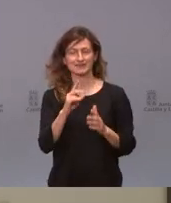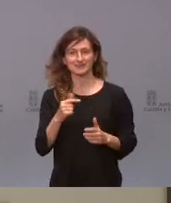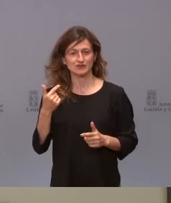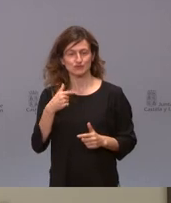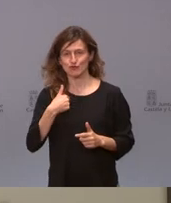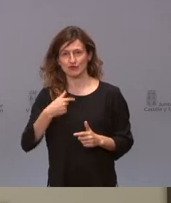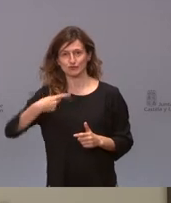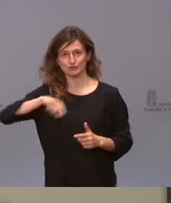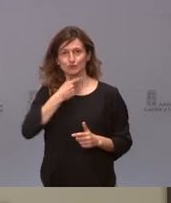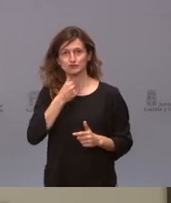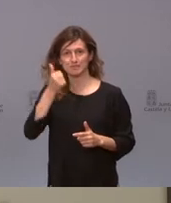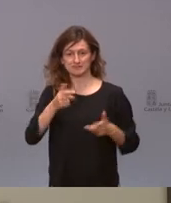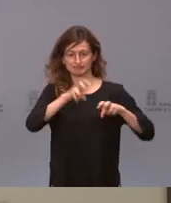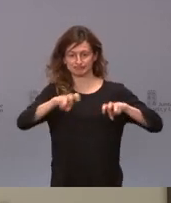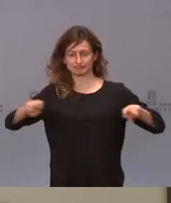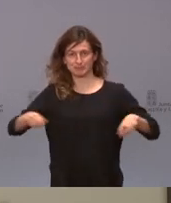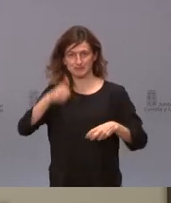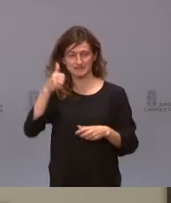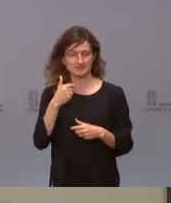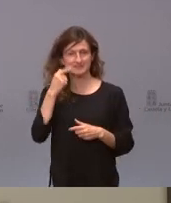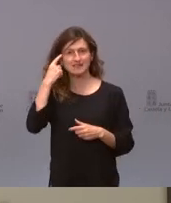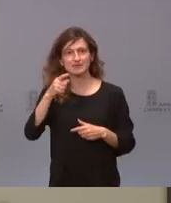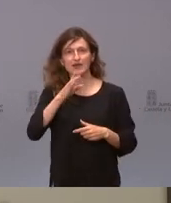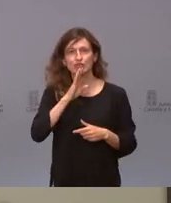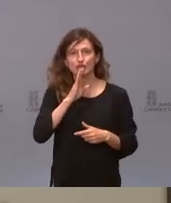pero os presentaba esa vía de